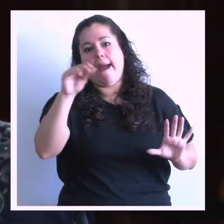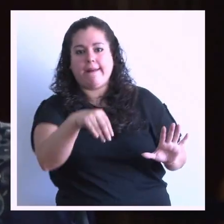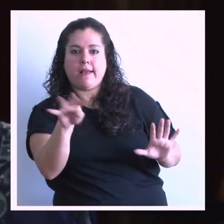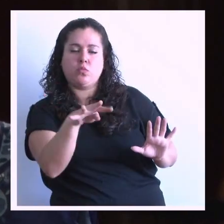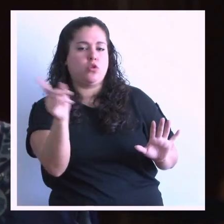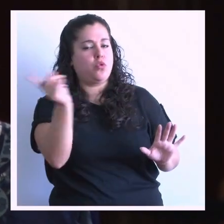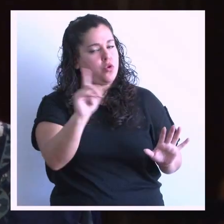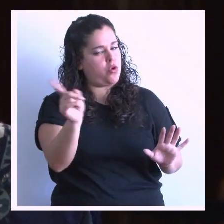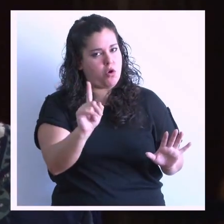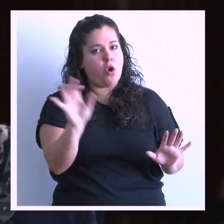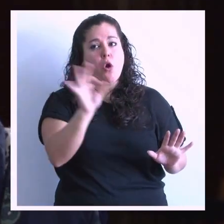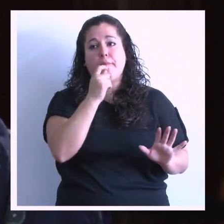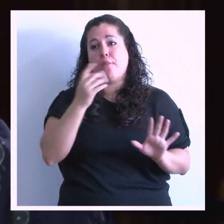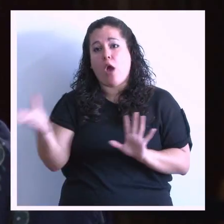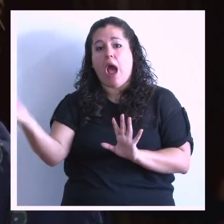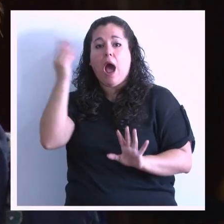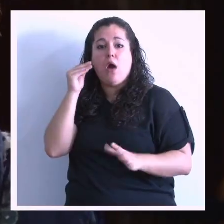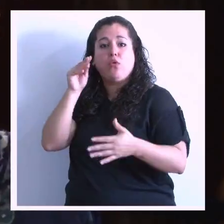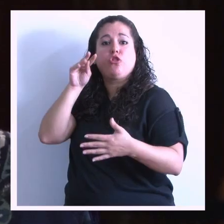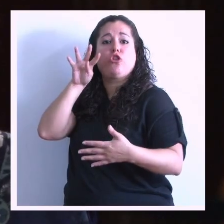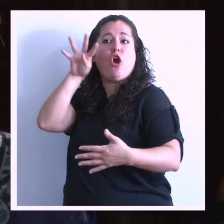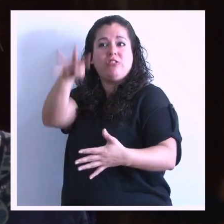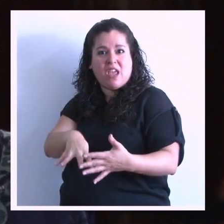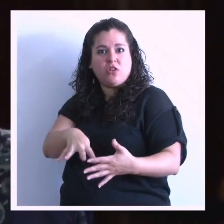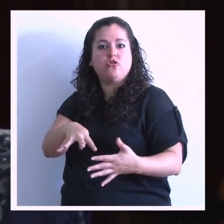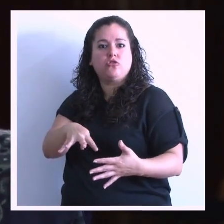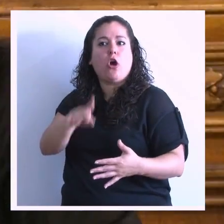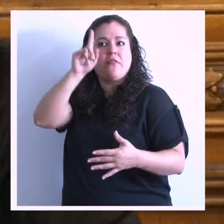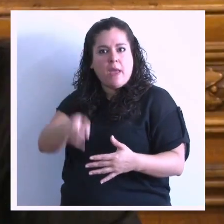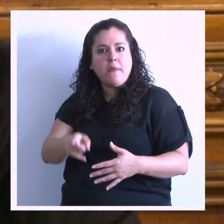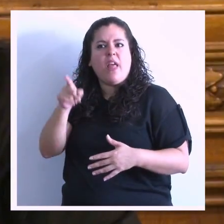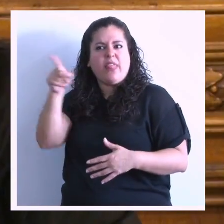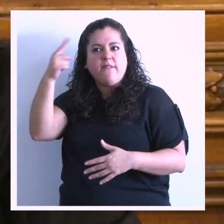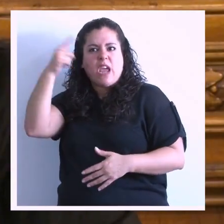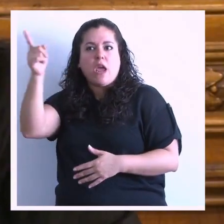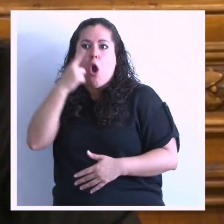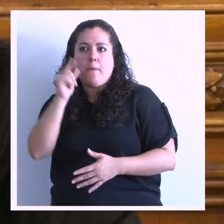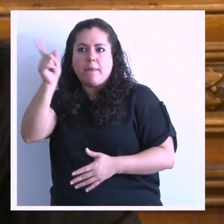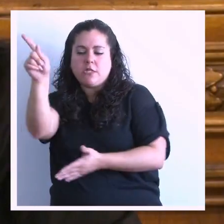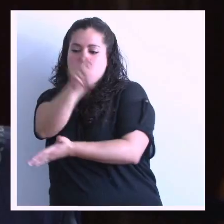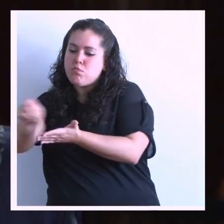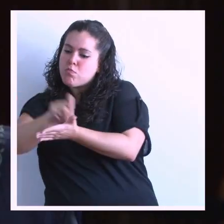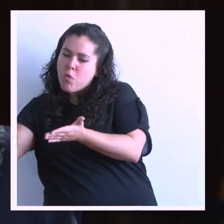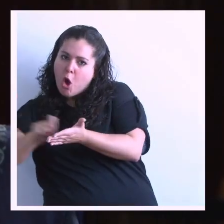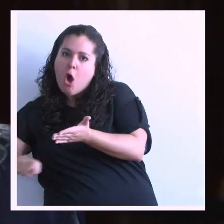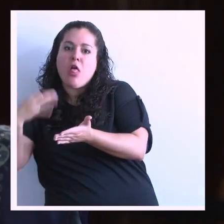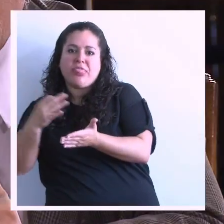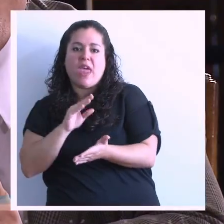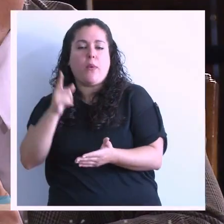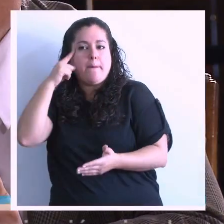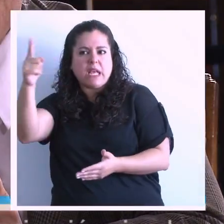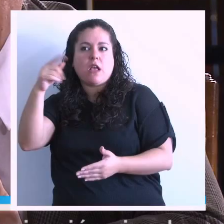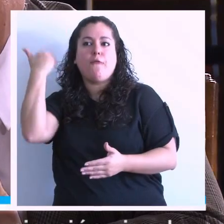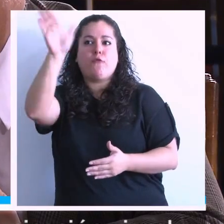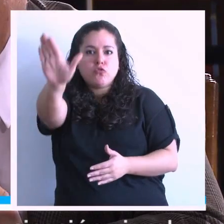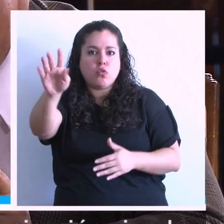final, y en el tema del audiotexto tiene que estar pensado para que el guionista también lo contemple. El